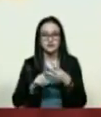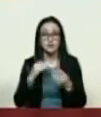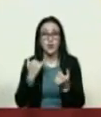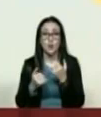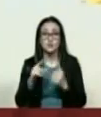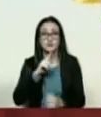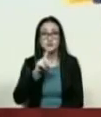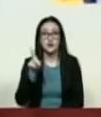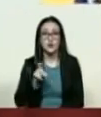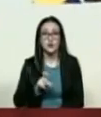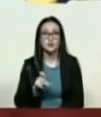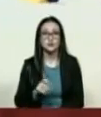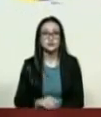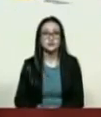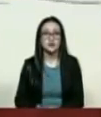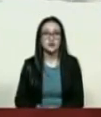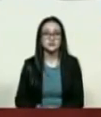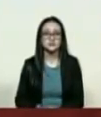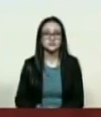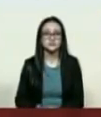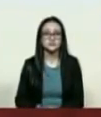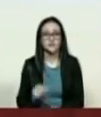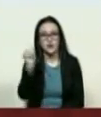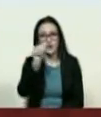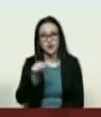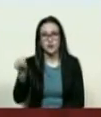pregunta por Fabián Ortega, Globovisión.